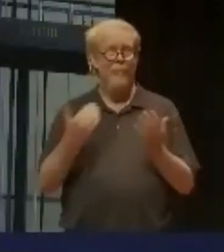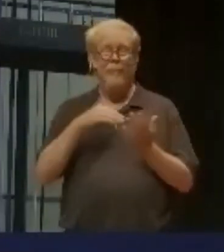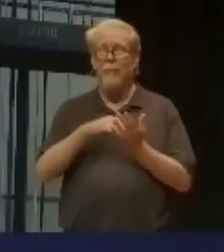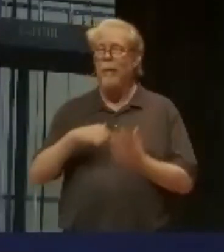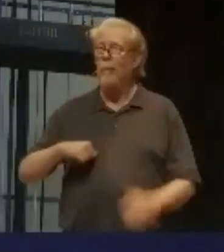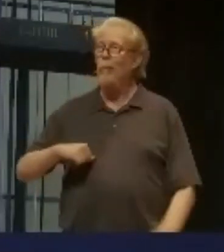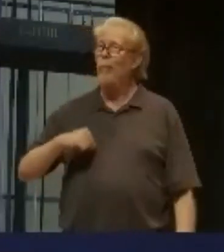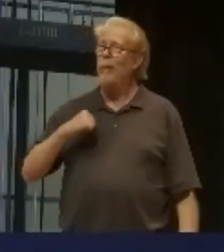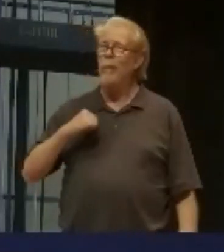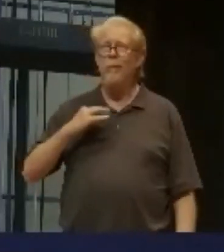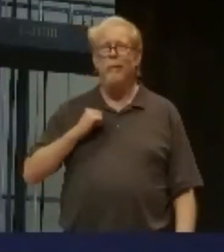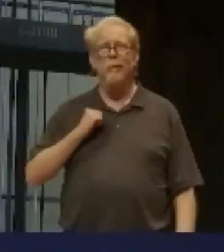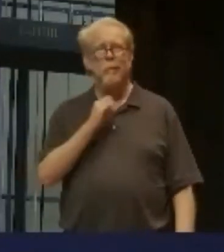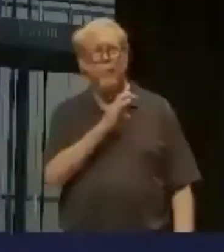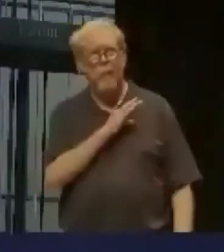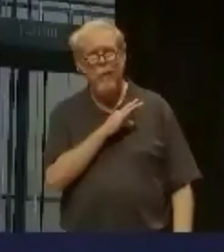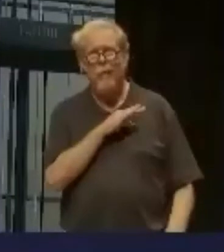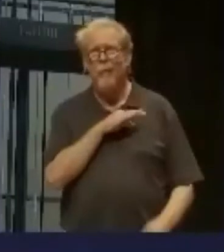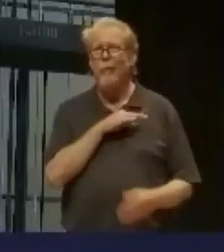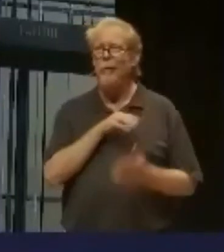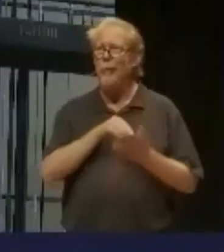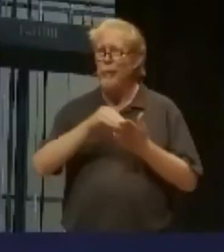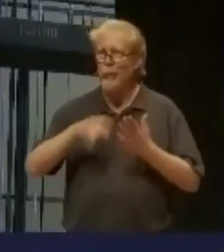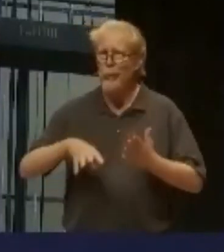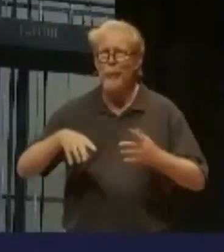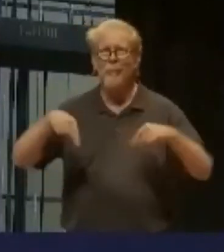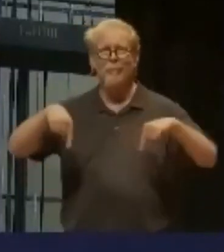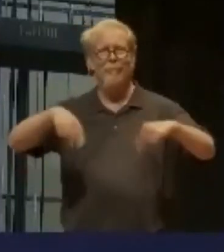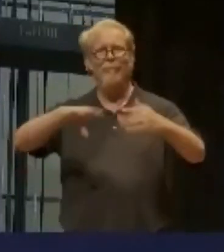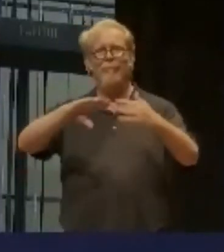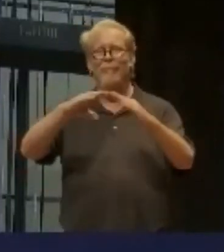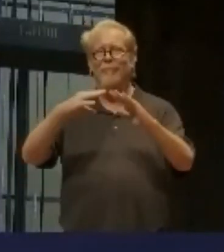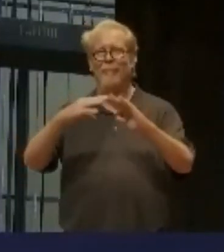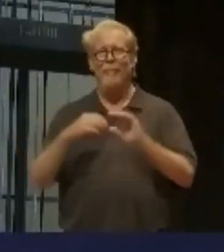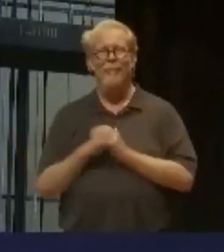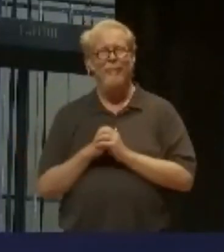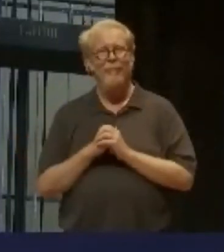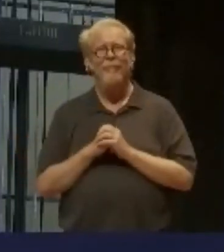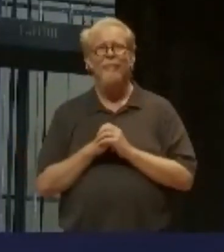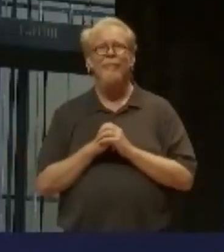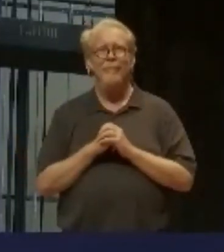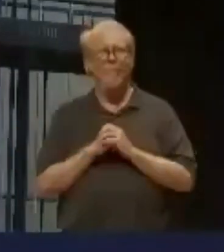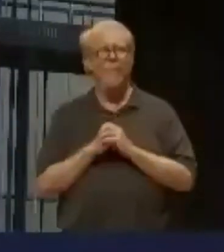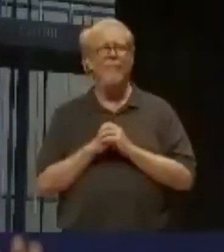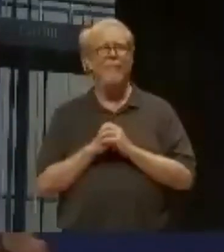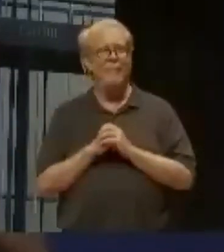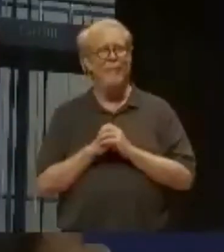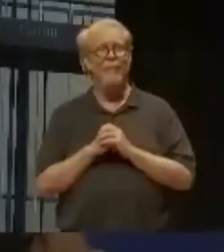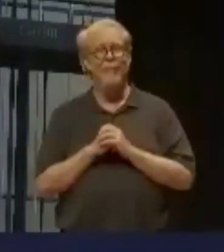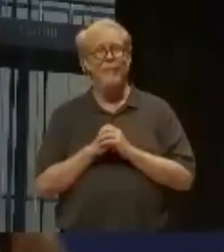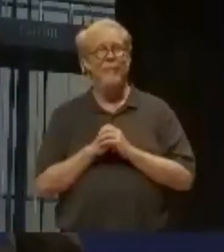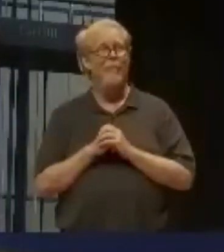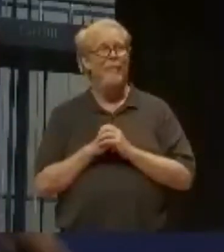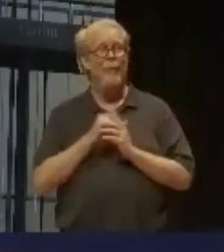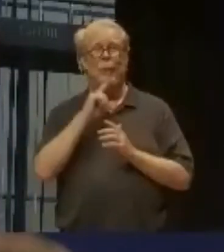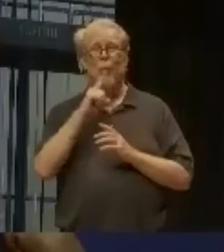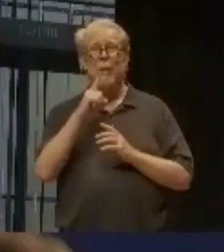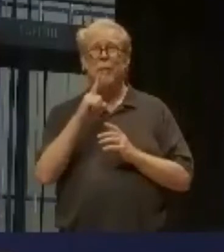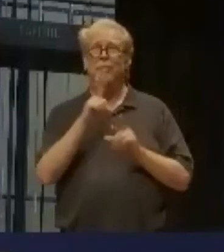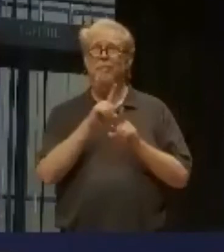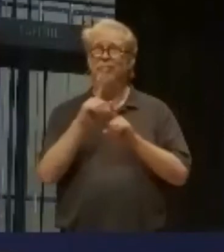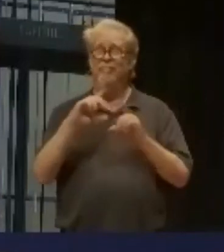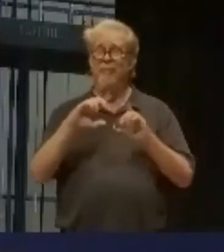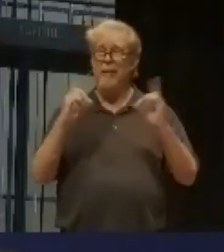nosotros. Y bueno, que solo quiero agregar de que no puedo sentirme más orgulloso del personal, de la